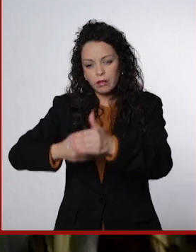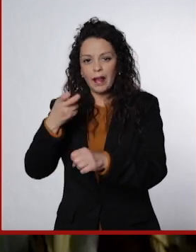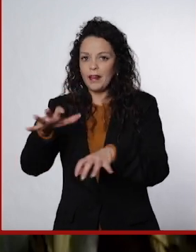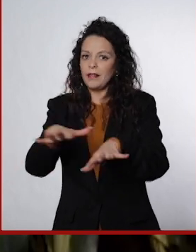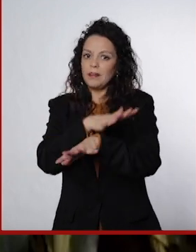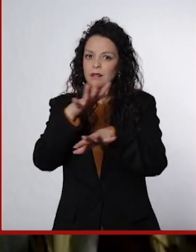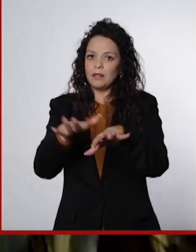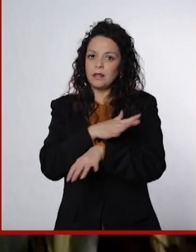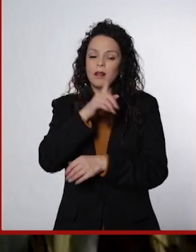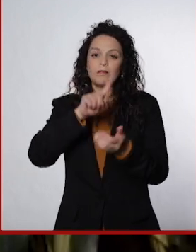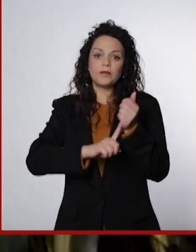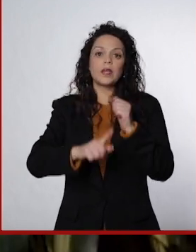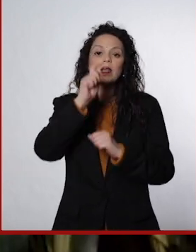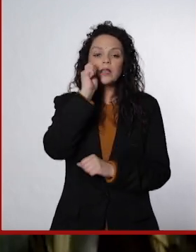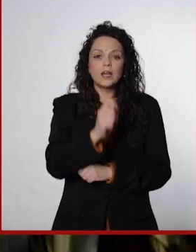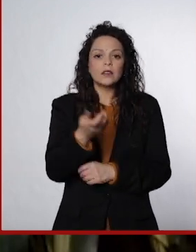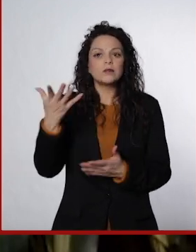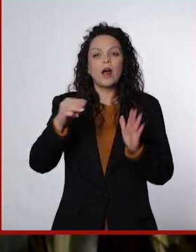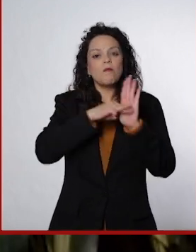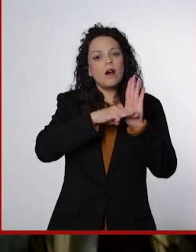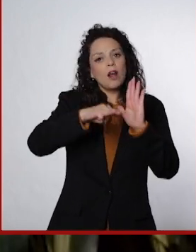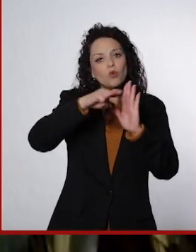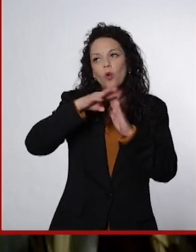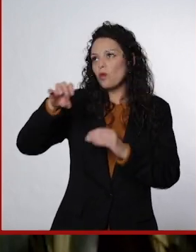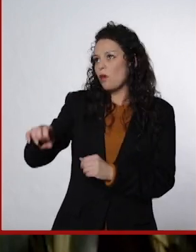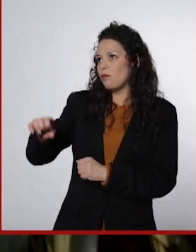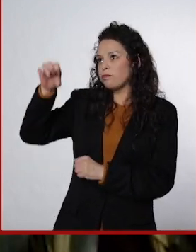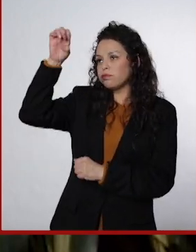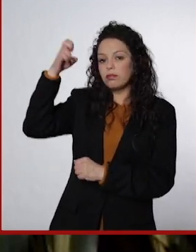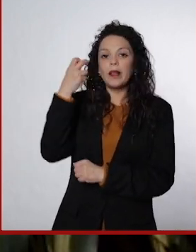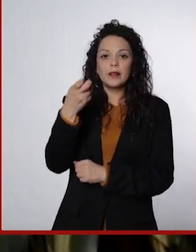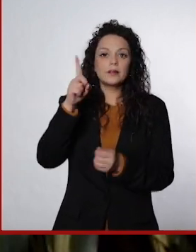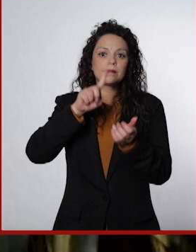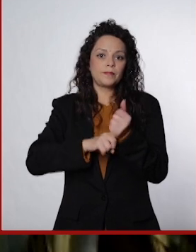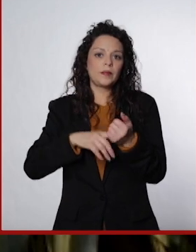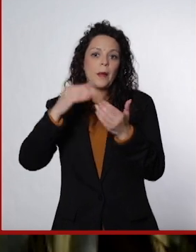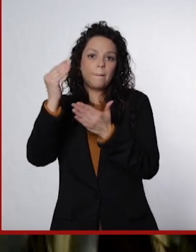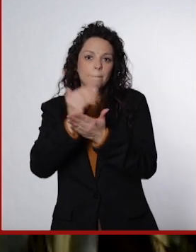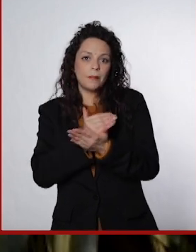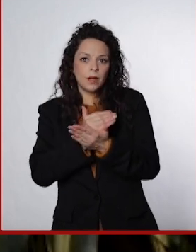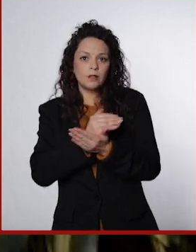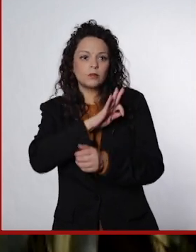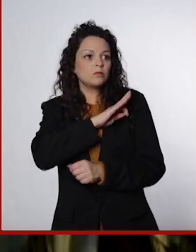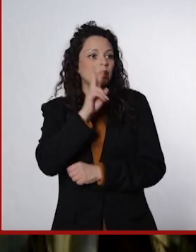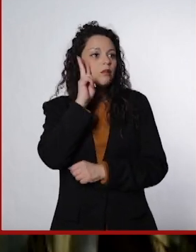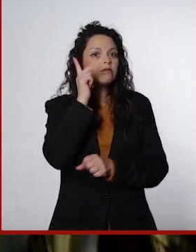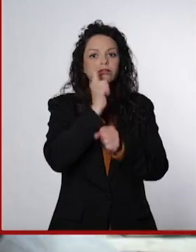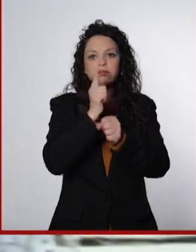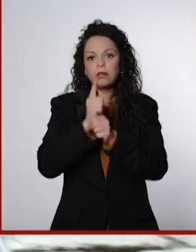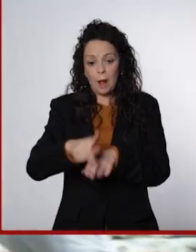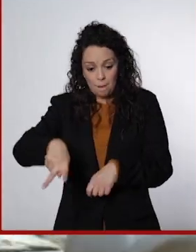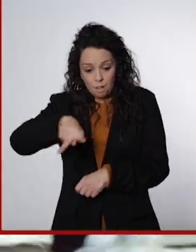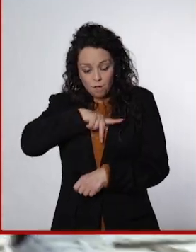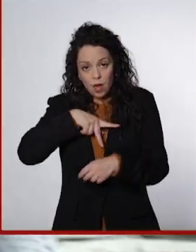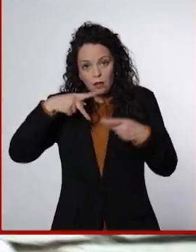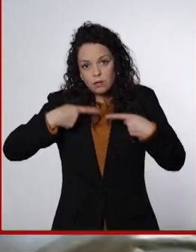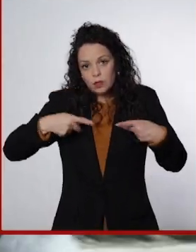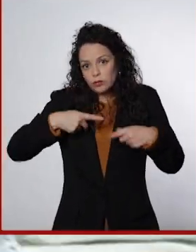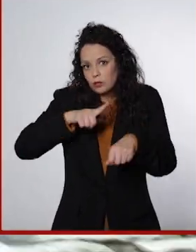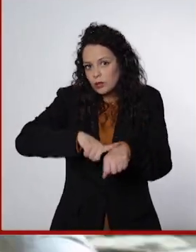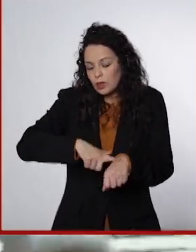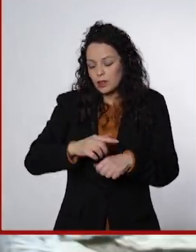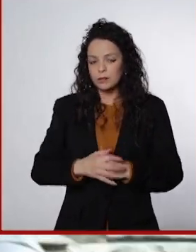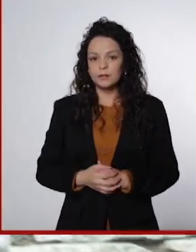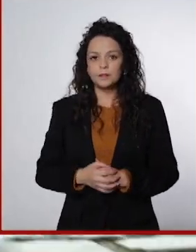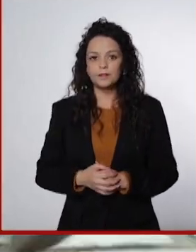de madurar, de ser adultos, tendemos a darle menos espacio a lo que notamos en nuestra propia persona. Entonces, no sé, como que desde un lugar